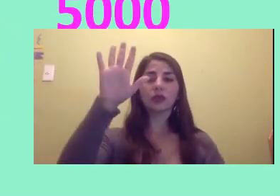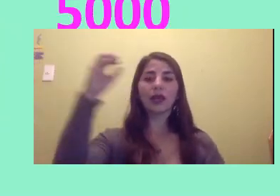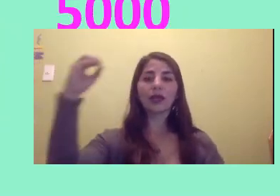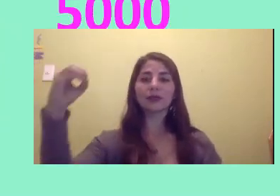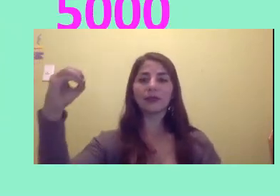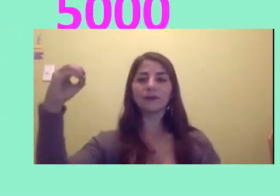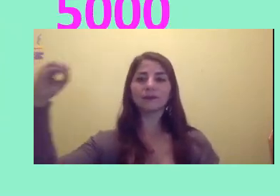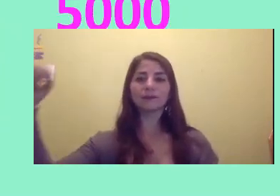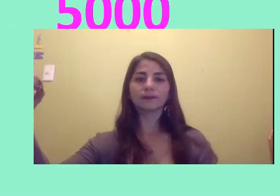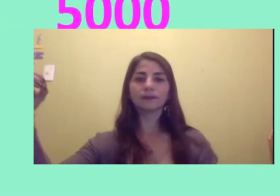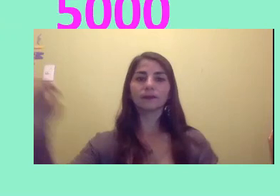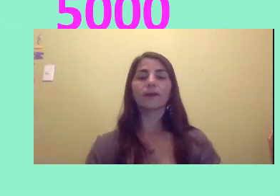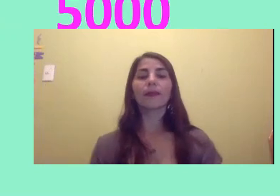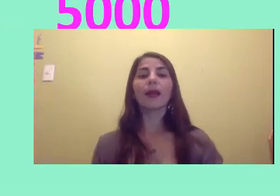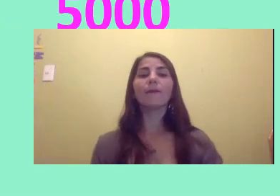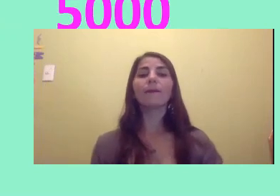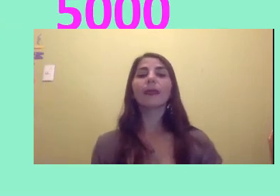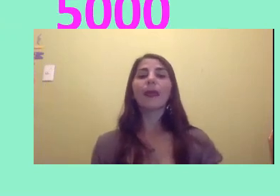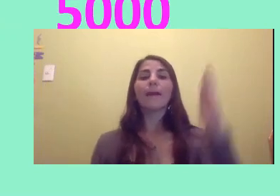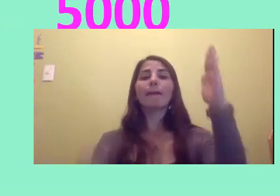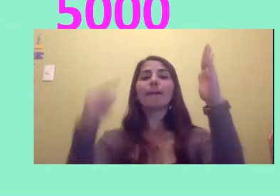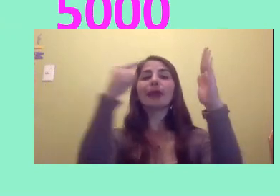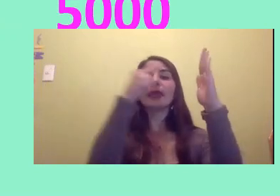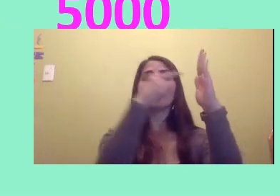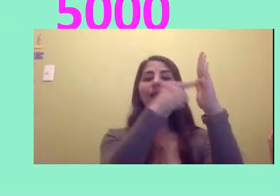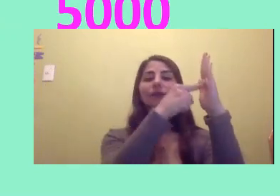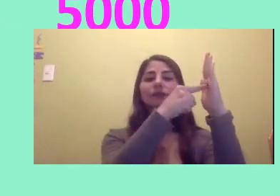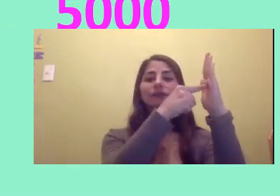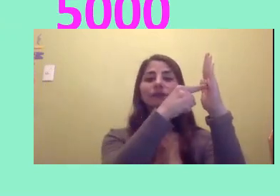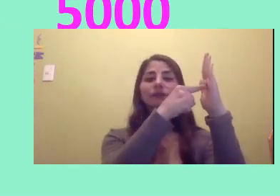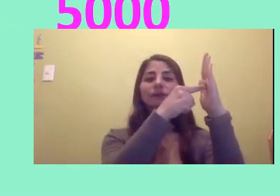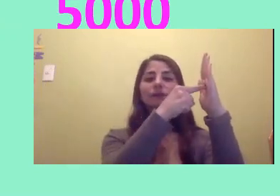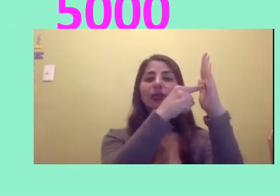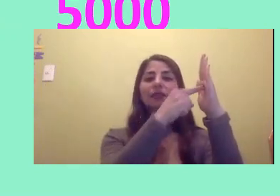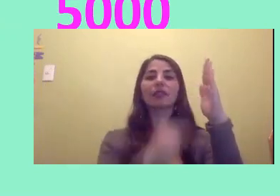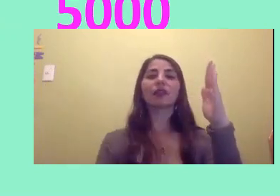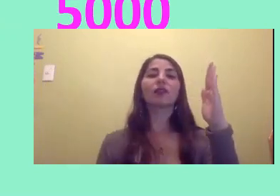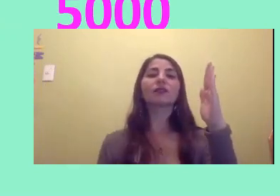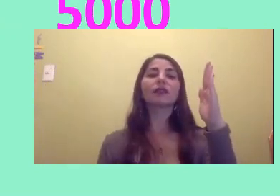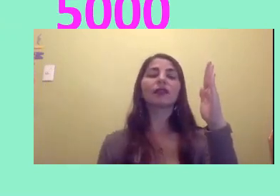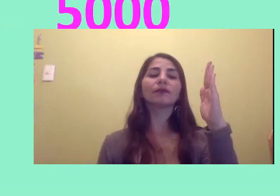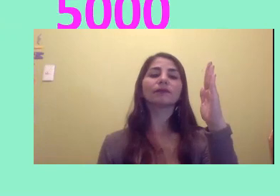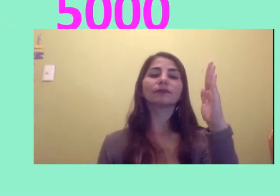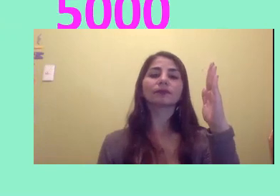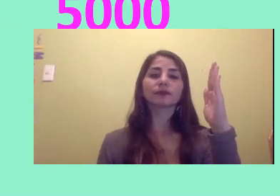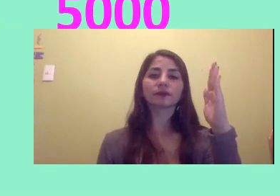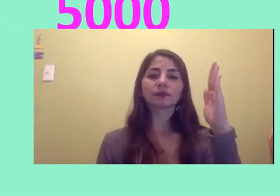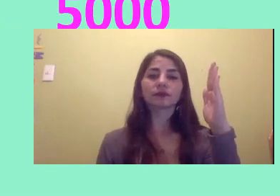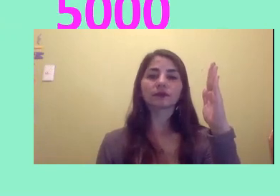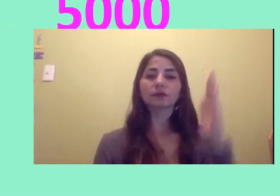500, así. ¿Ya? 1000. Si quiero decir,